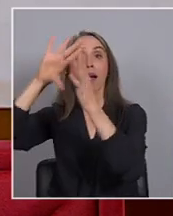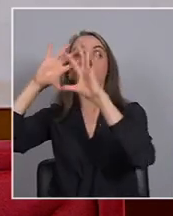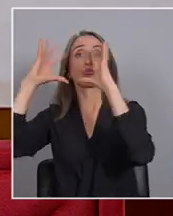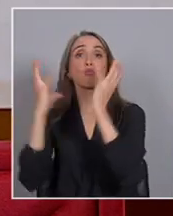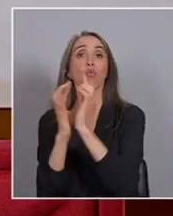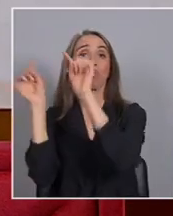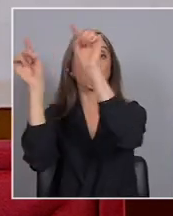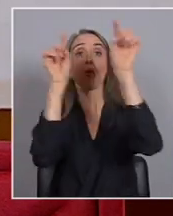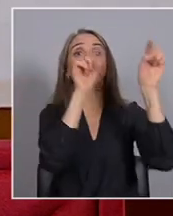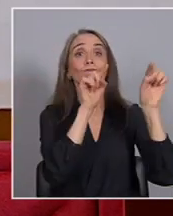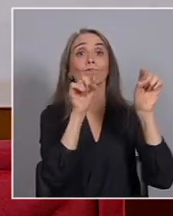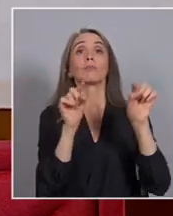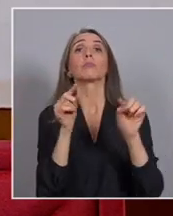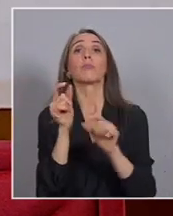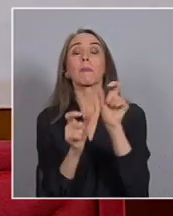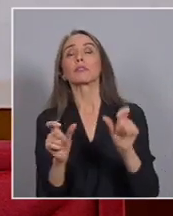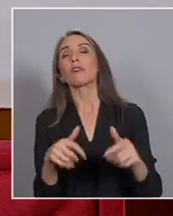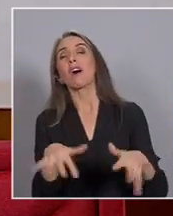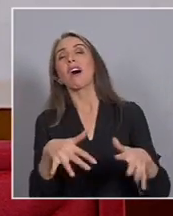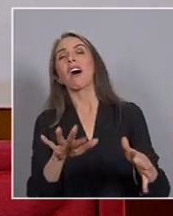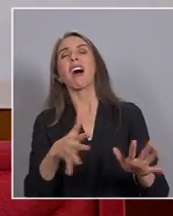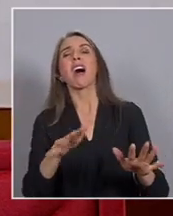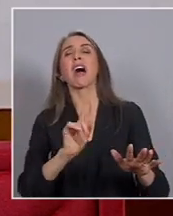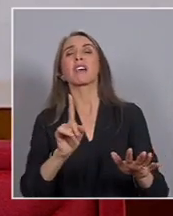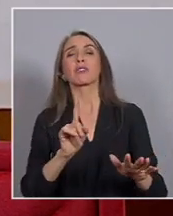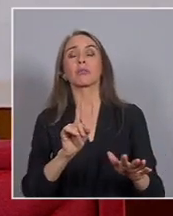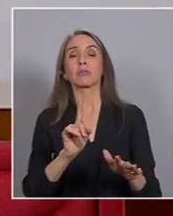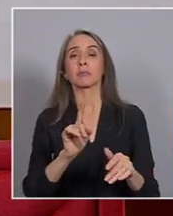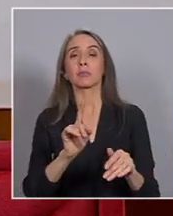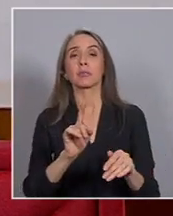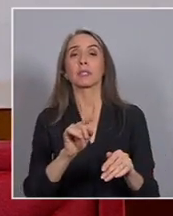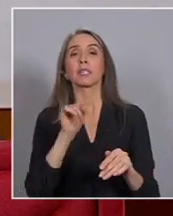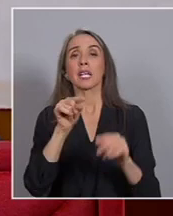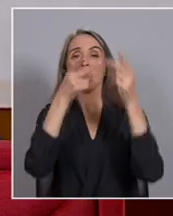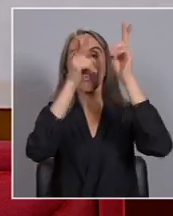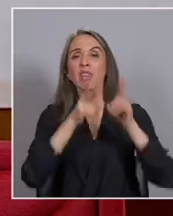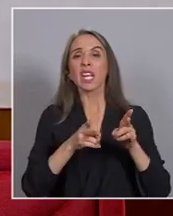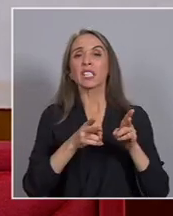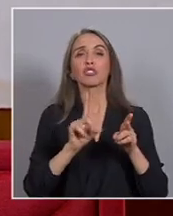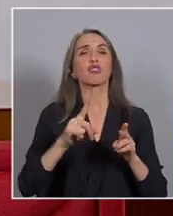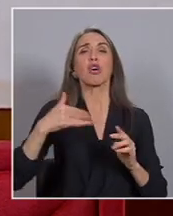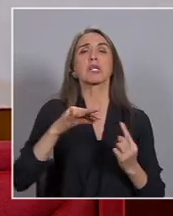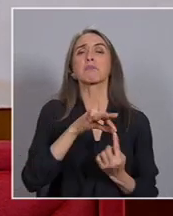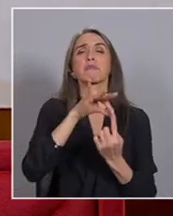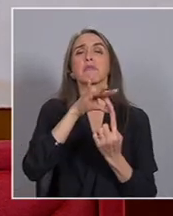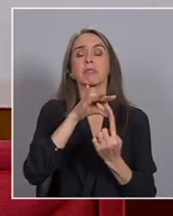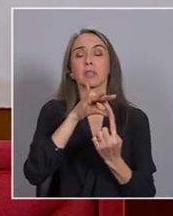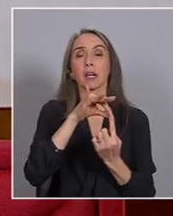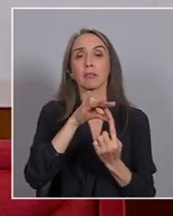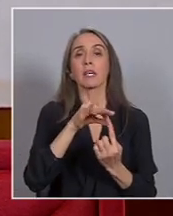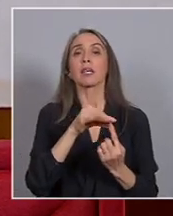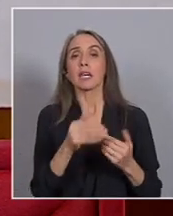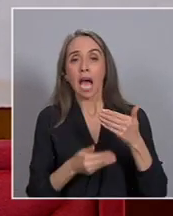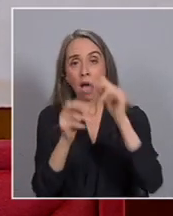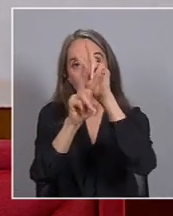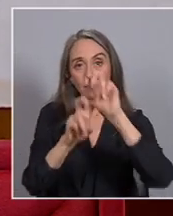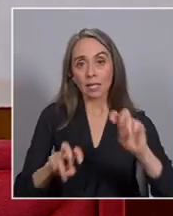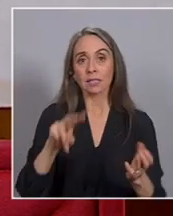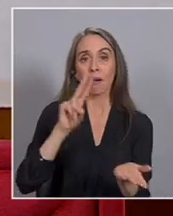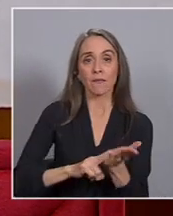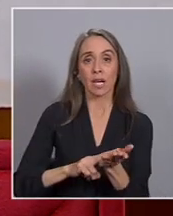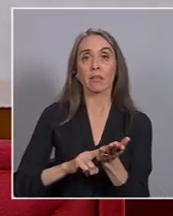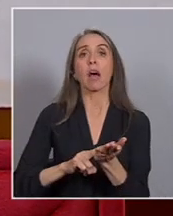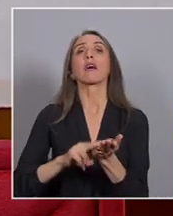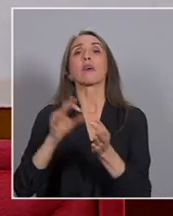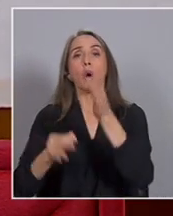justamente por quienes relativizan la centralidad de dichos derechos. Avanzar en verdad, en